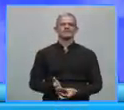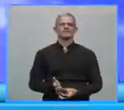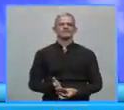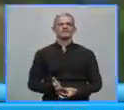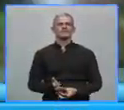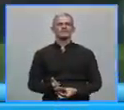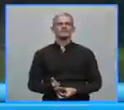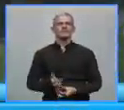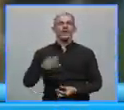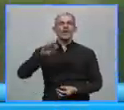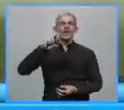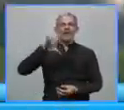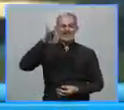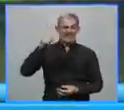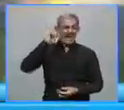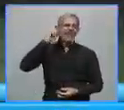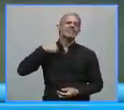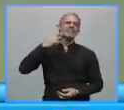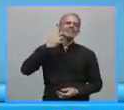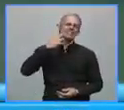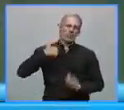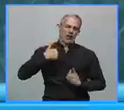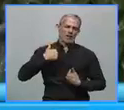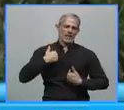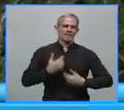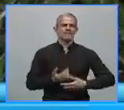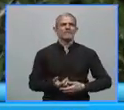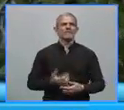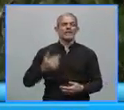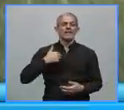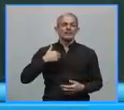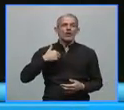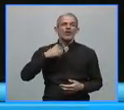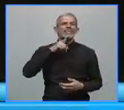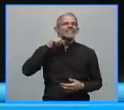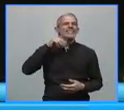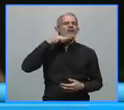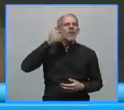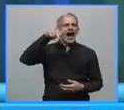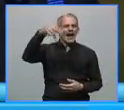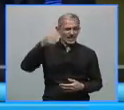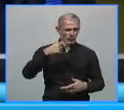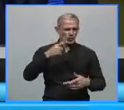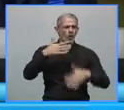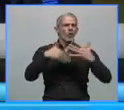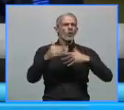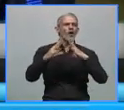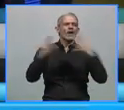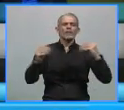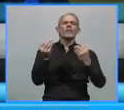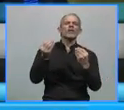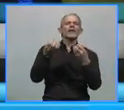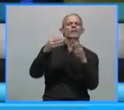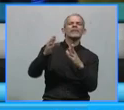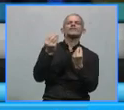conocer tengo 19 años soy de chicuana r por empezas a jugar al